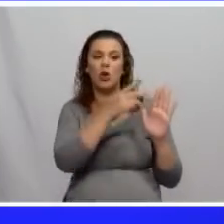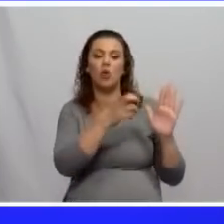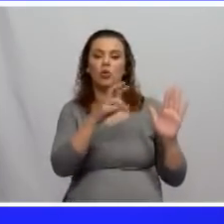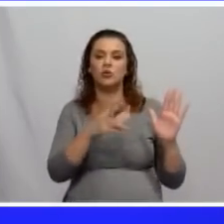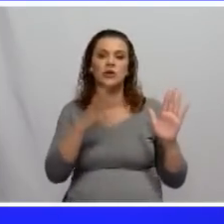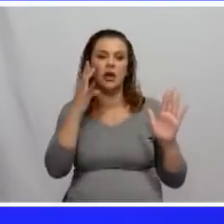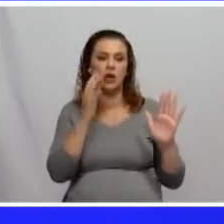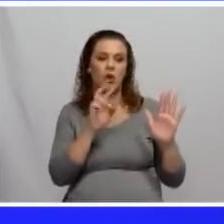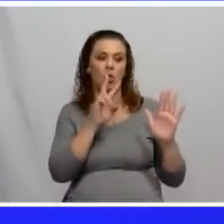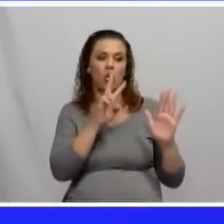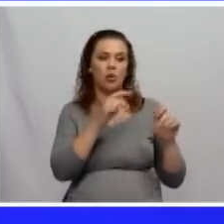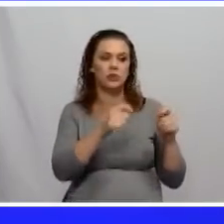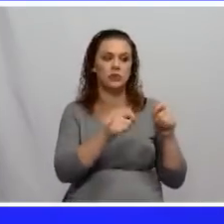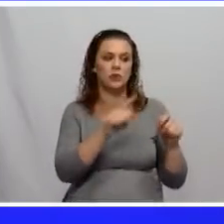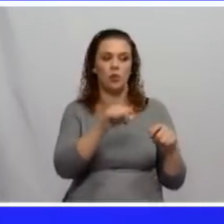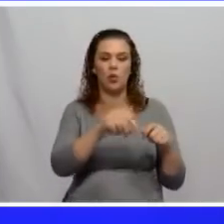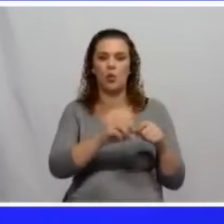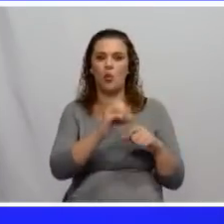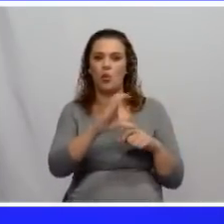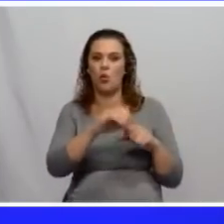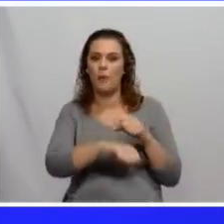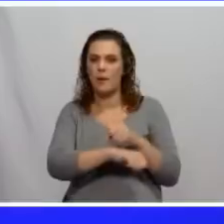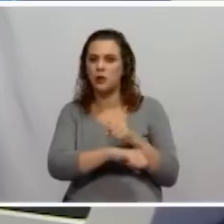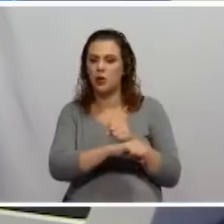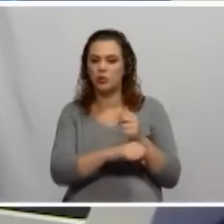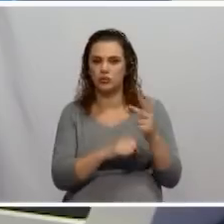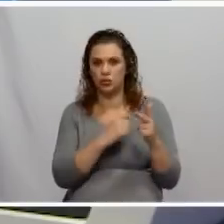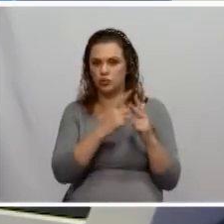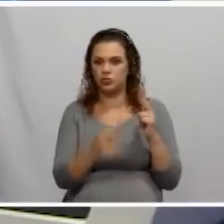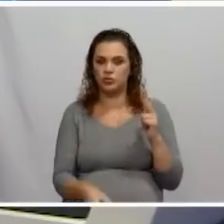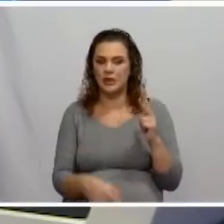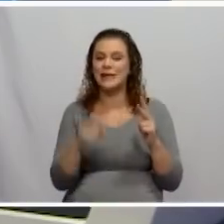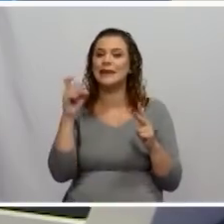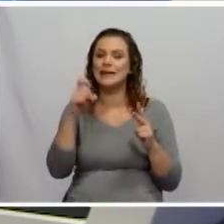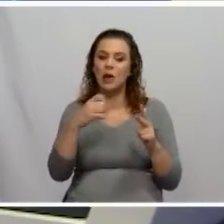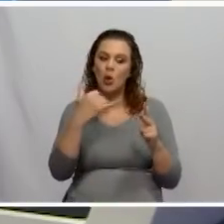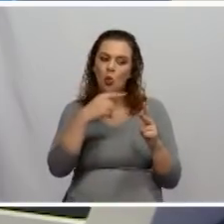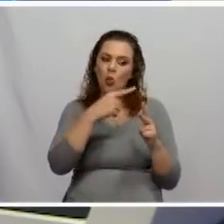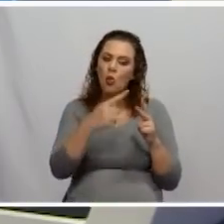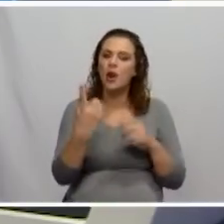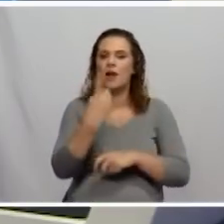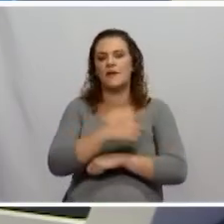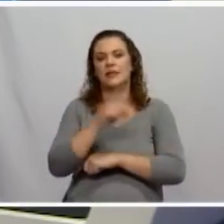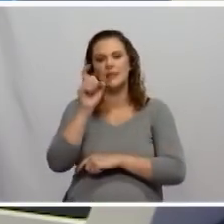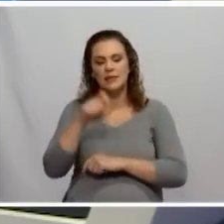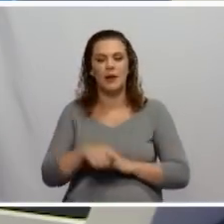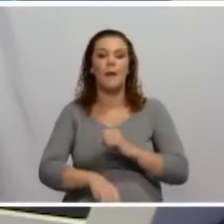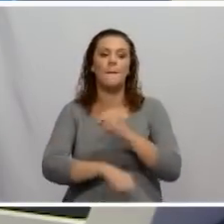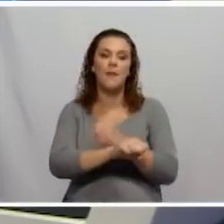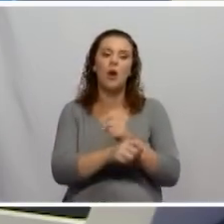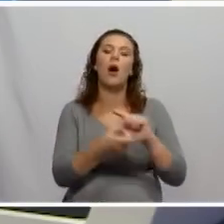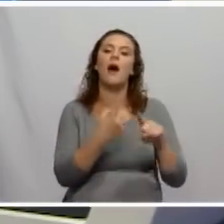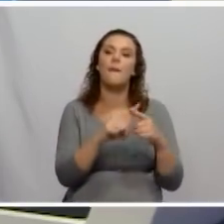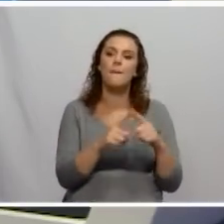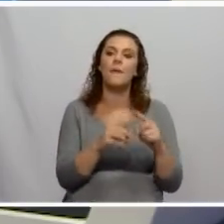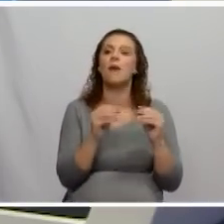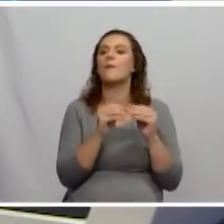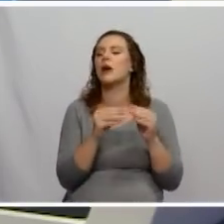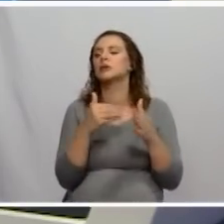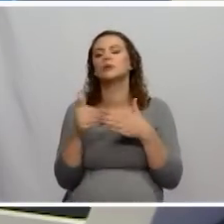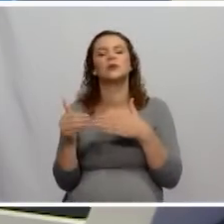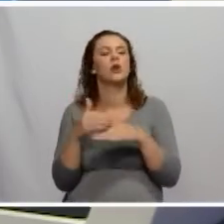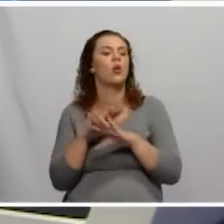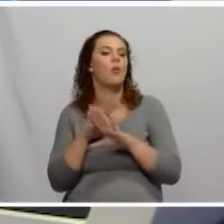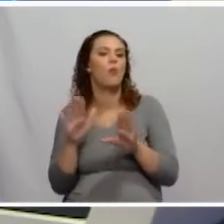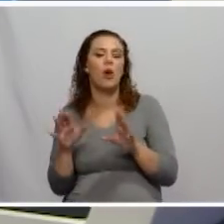tiene creo que son dos en septiembre y uno en octubre si no me equivoco verdad es necesario jugar esas fechas que son partidos amistosos Más allá de lo